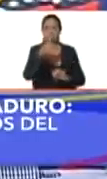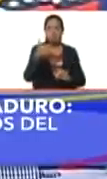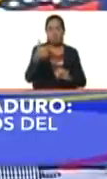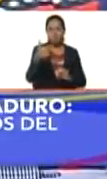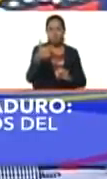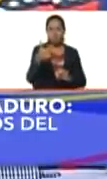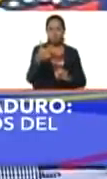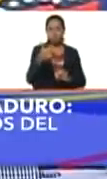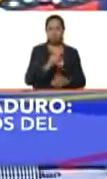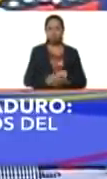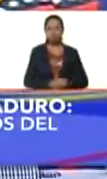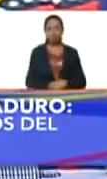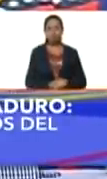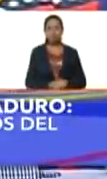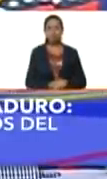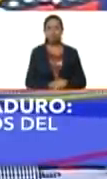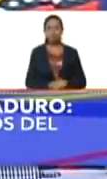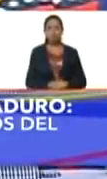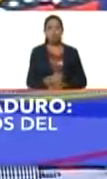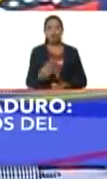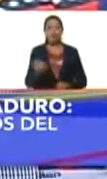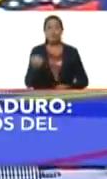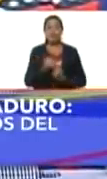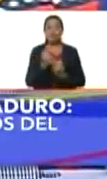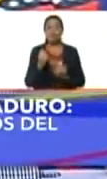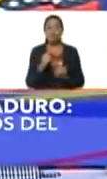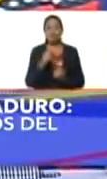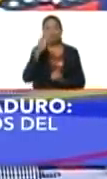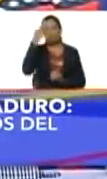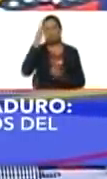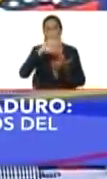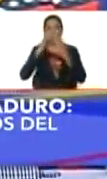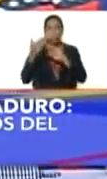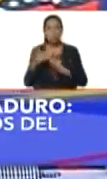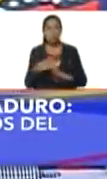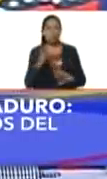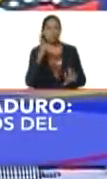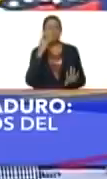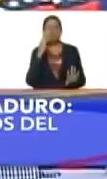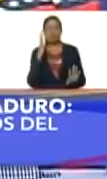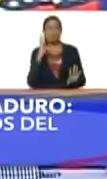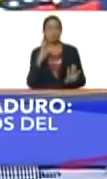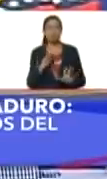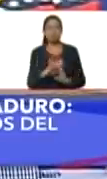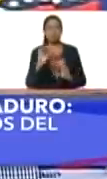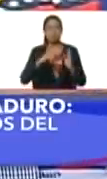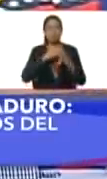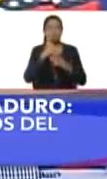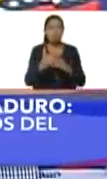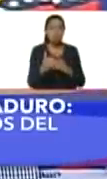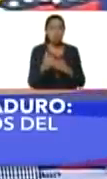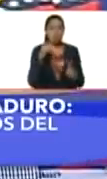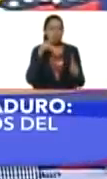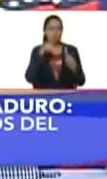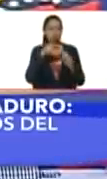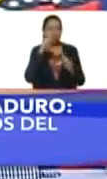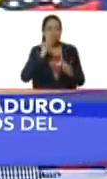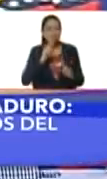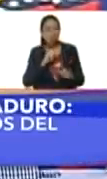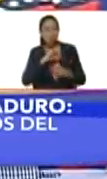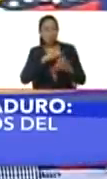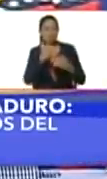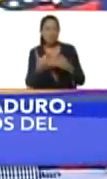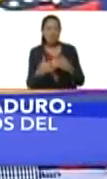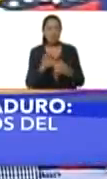ellas. Fortalecer los consejos comunales y las comunas, por ejemplo, es un proyecto central del Plan de